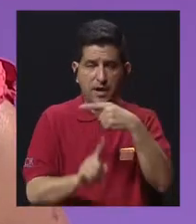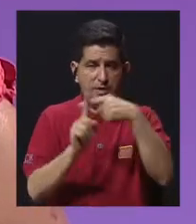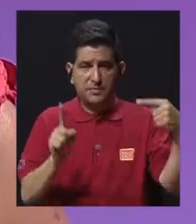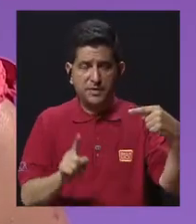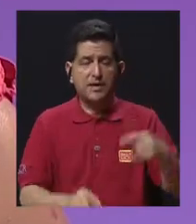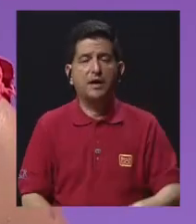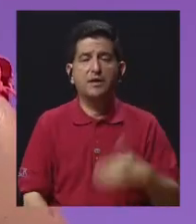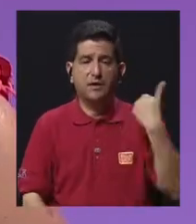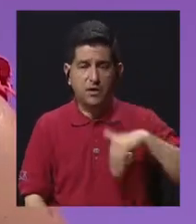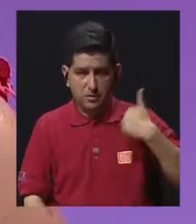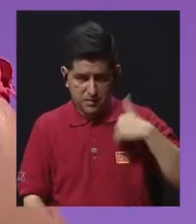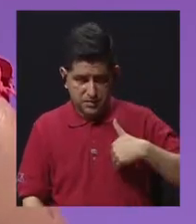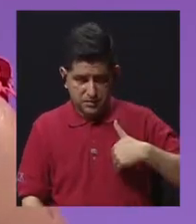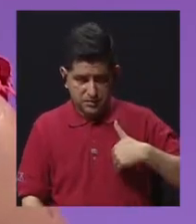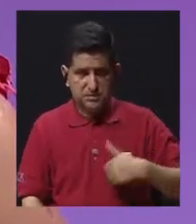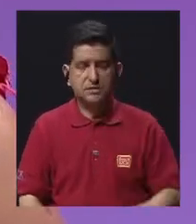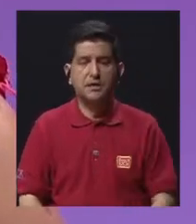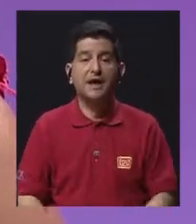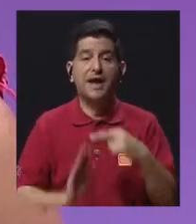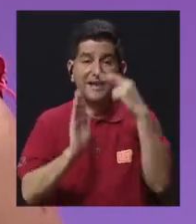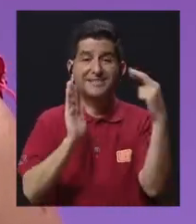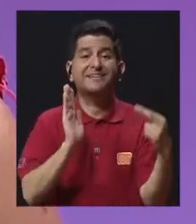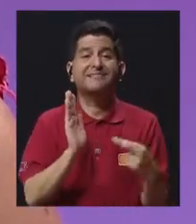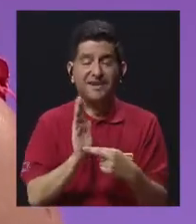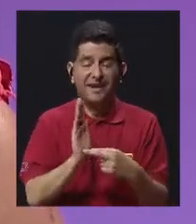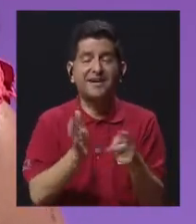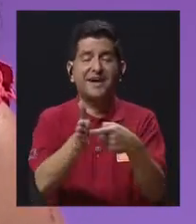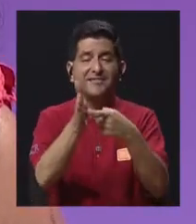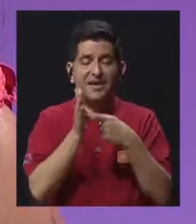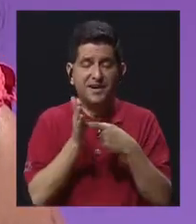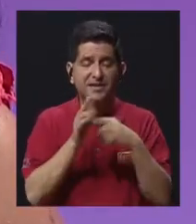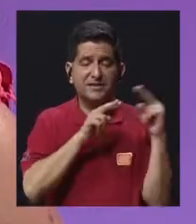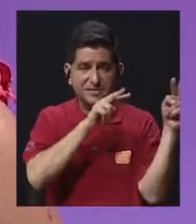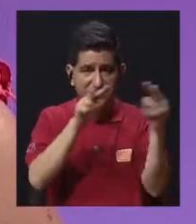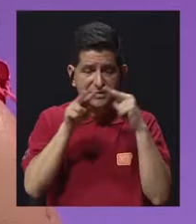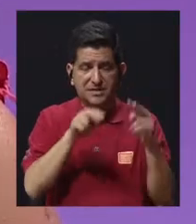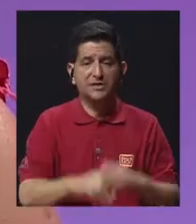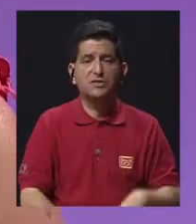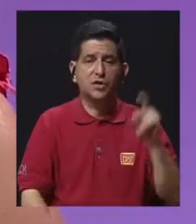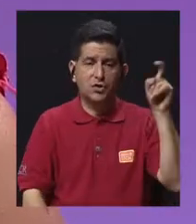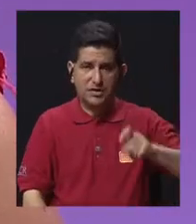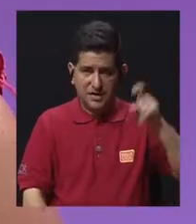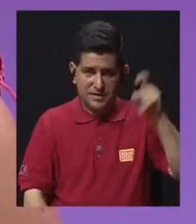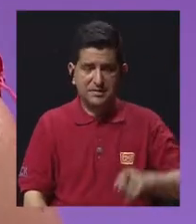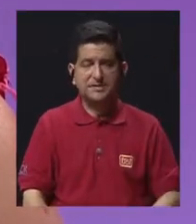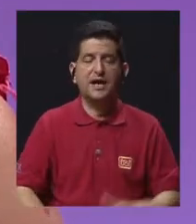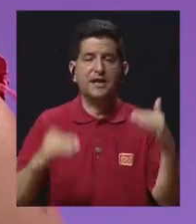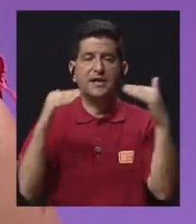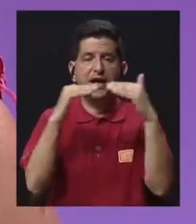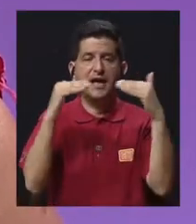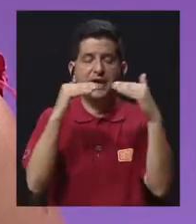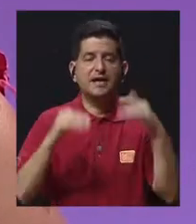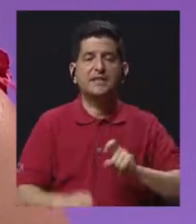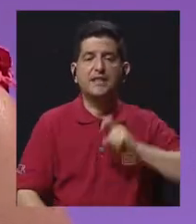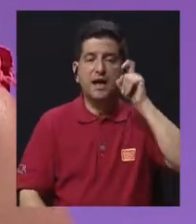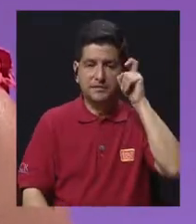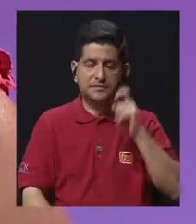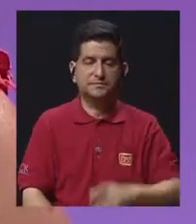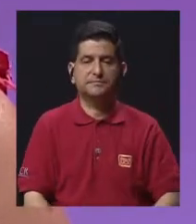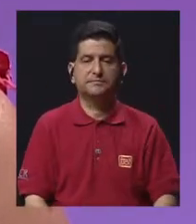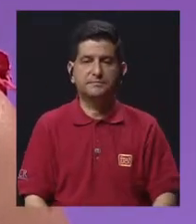la mitad hombres. O sea, la regla o el requisito del observatorio es que sea equidad de género.